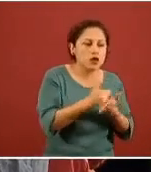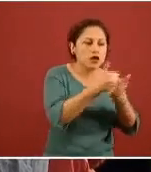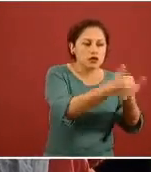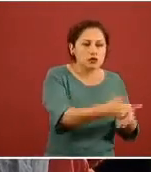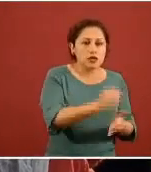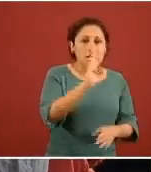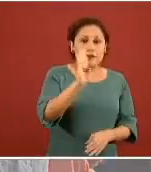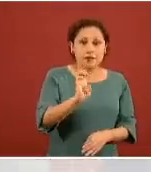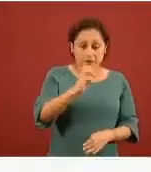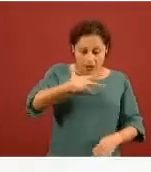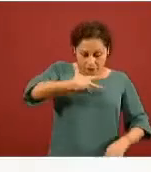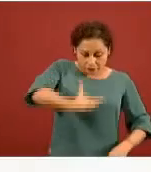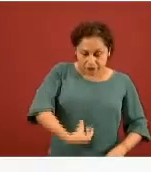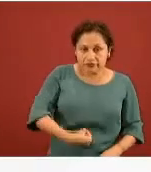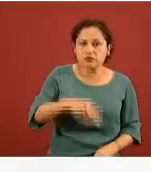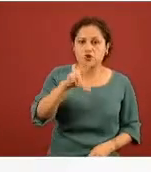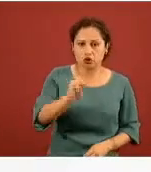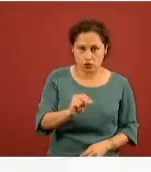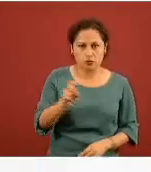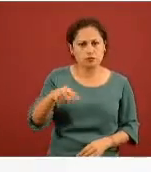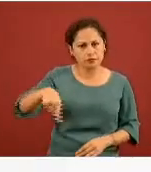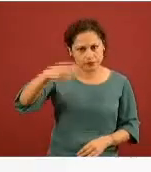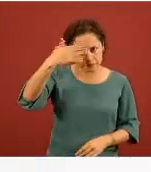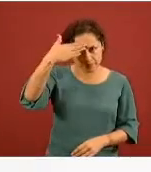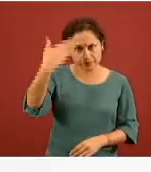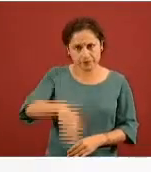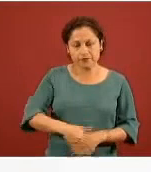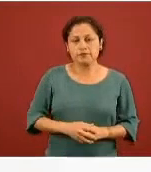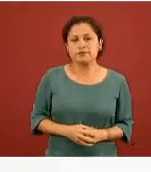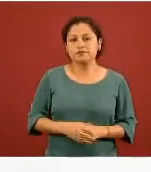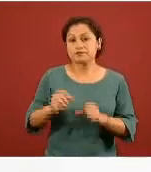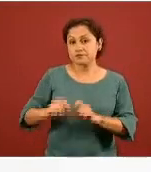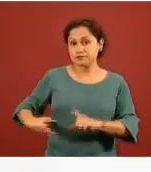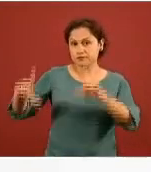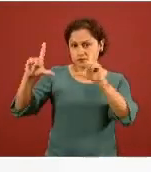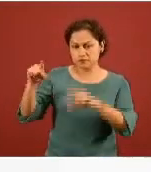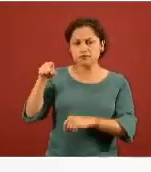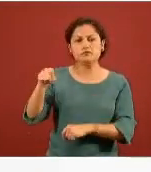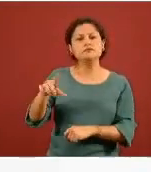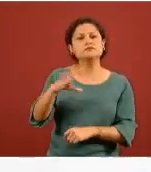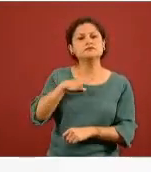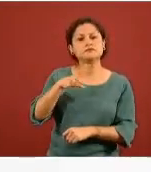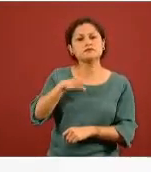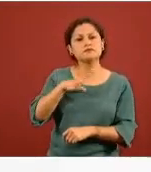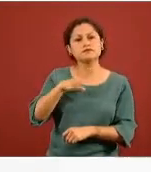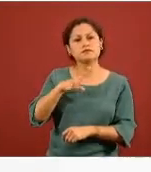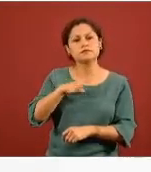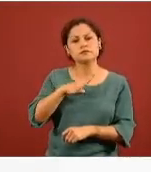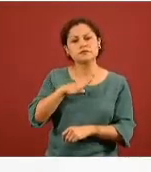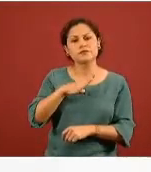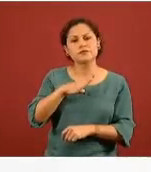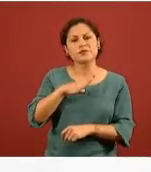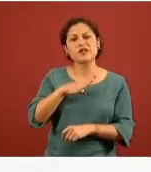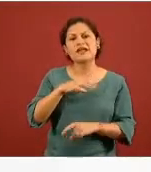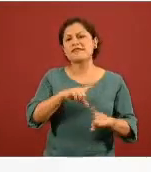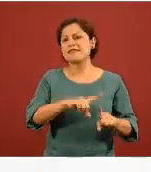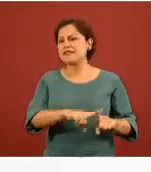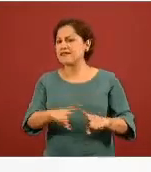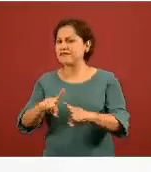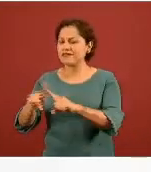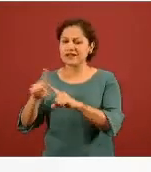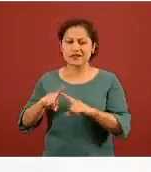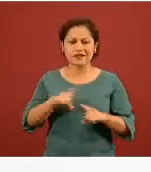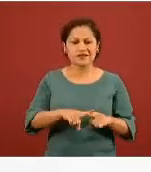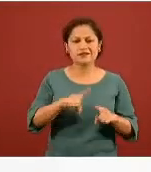Esto es sobre los contenidos de lineamiento, donde vemos que los casos sin síntomas respiratorios o de